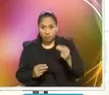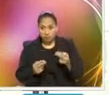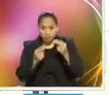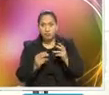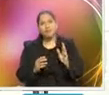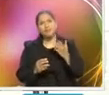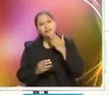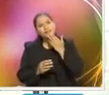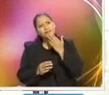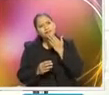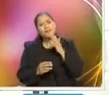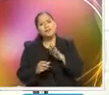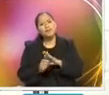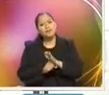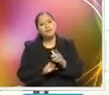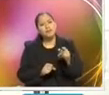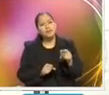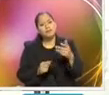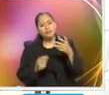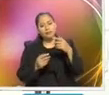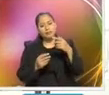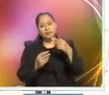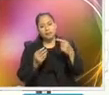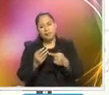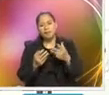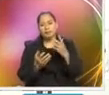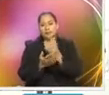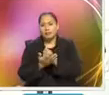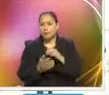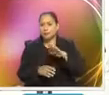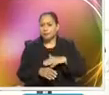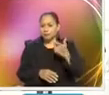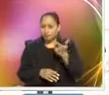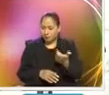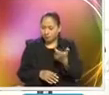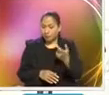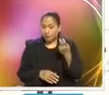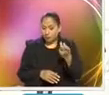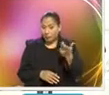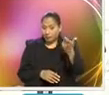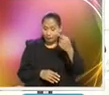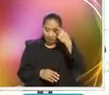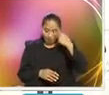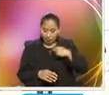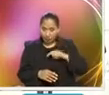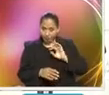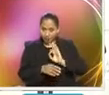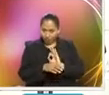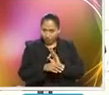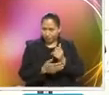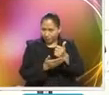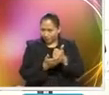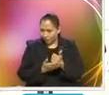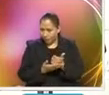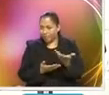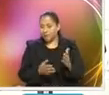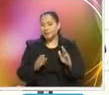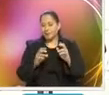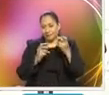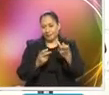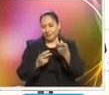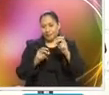bueno, entonces, ¿qué instrumentos hay para ganar un poquito más y que ese dinero trabaje por ti, ¿no? Y es justamente lo que tenemos que